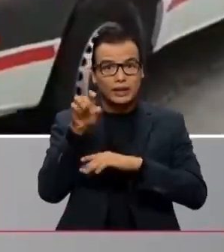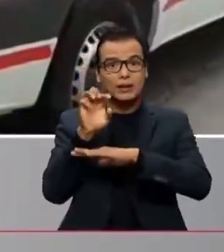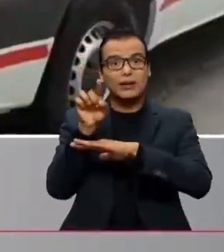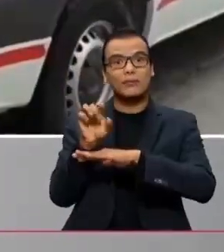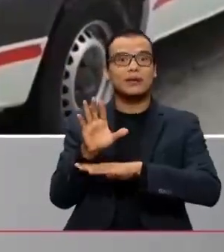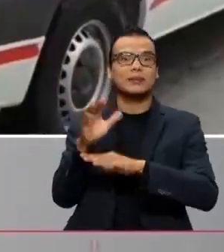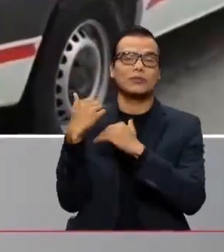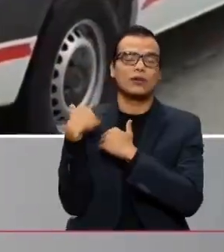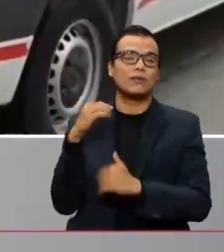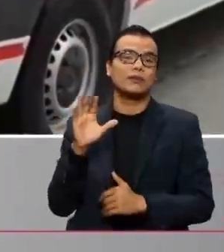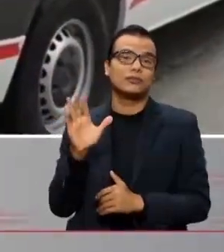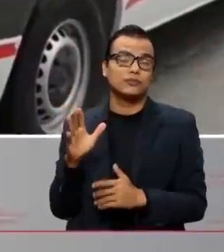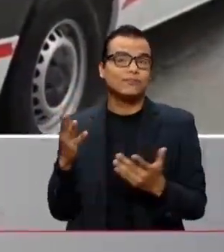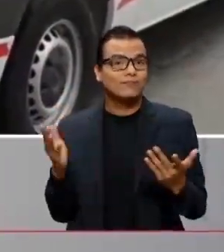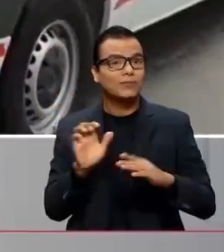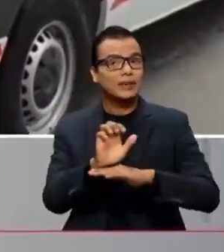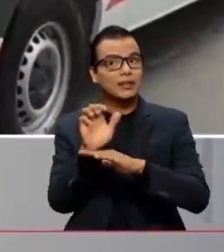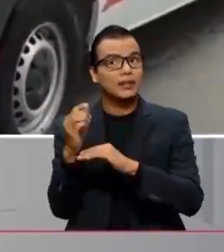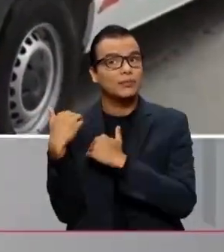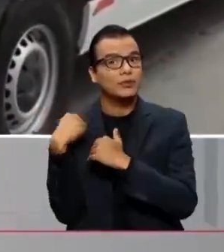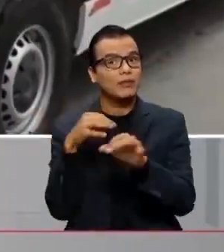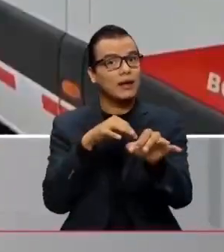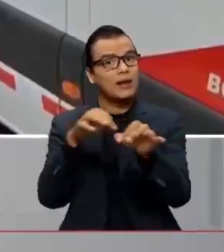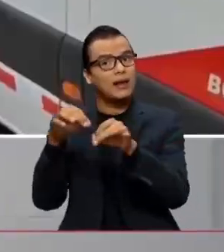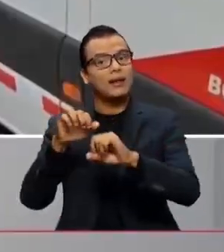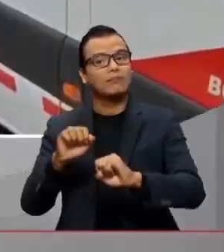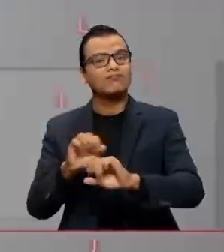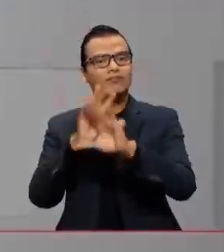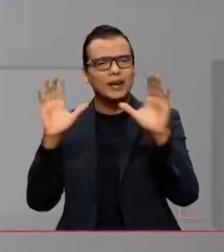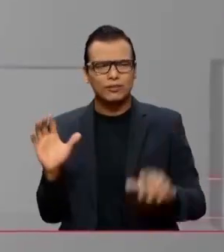que aclaren el panorama, en especial con la comunidad.